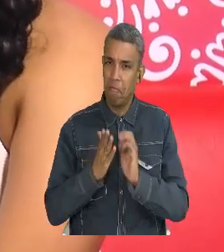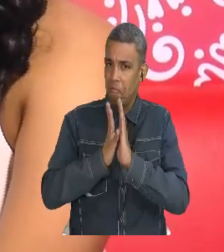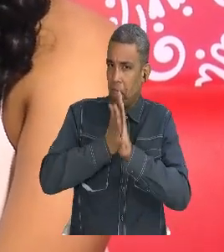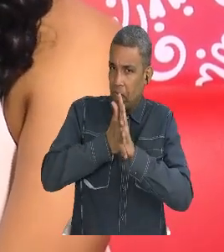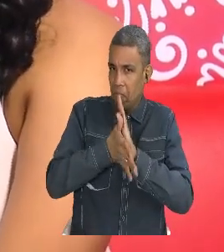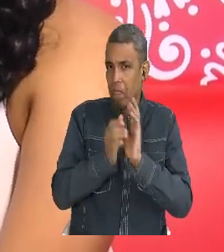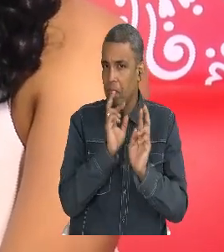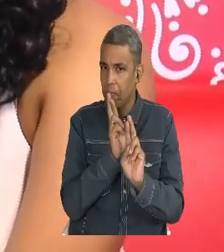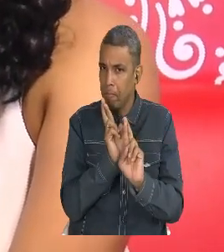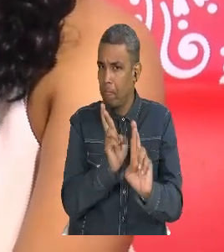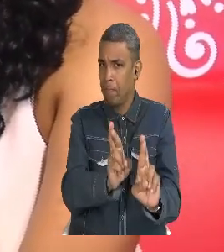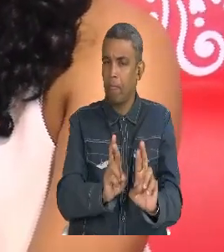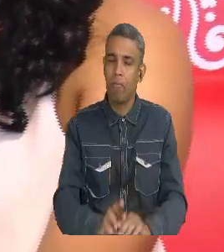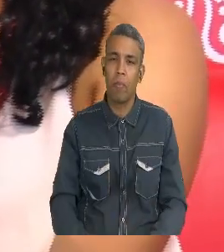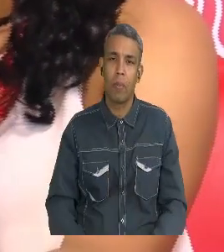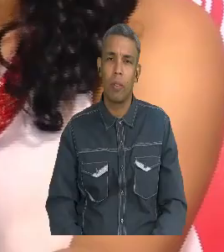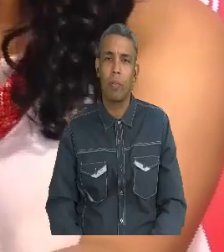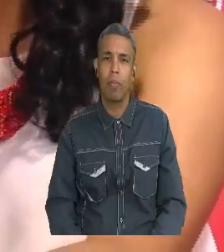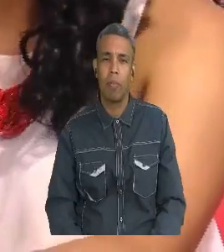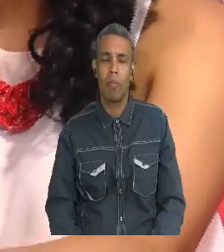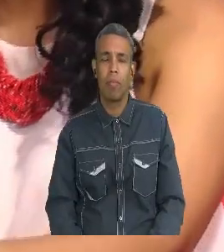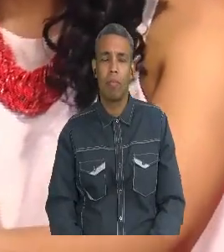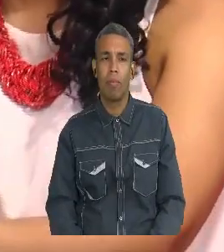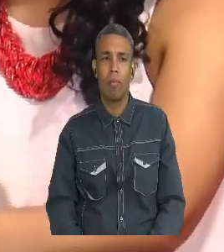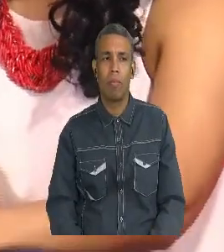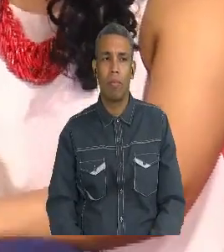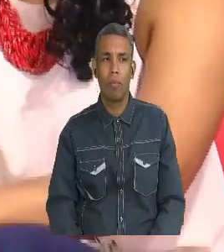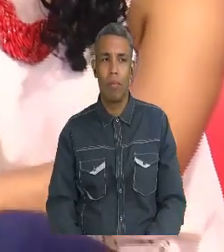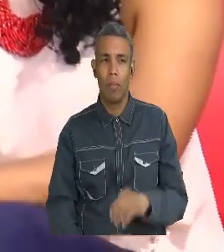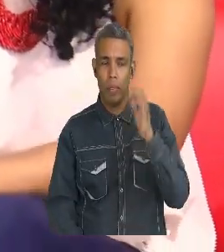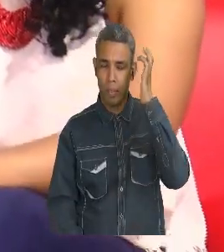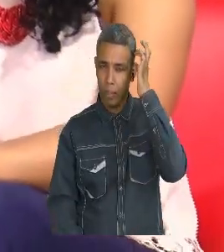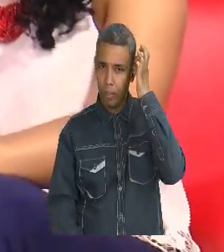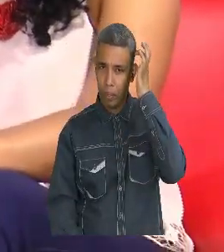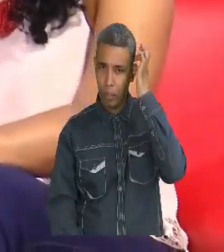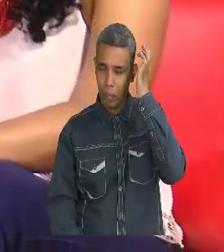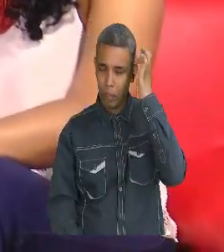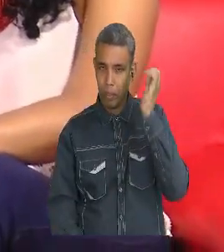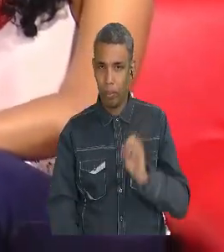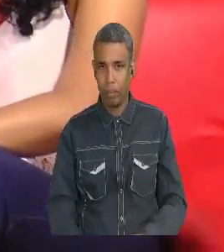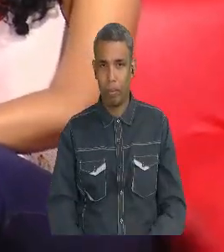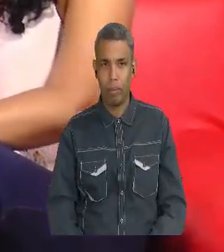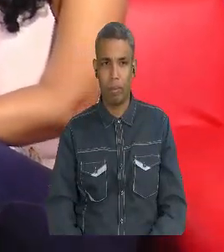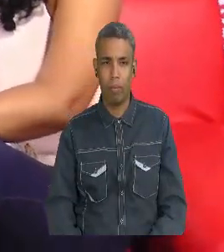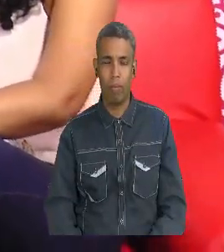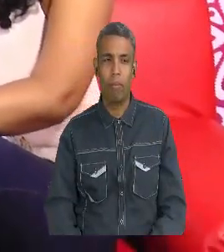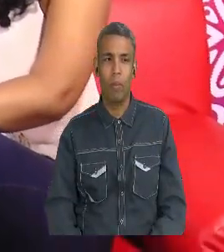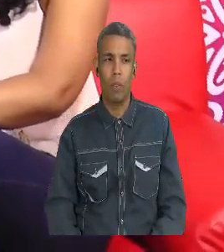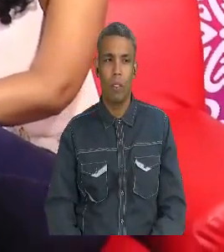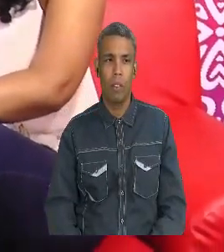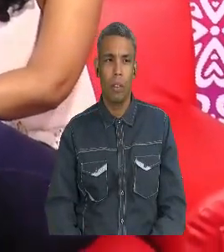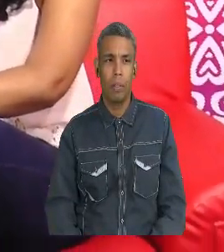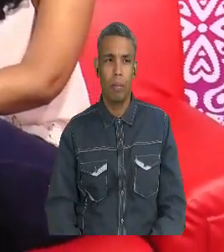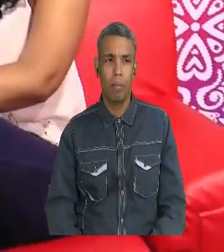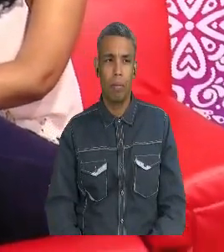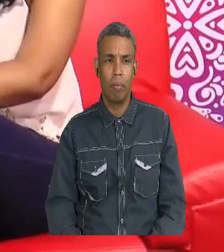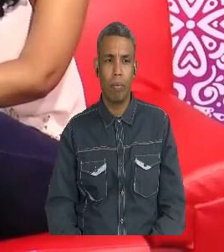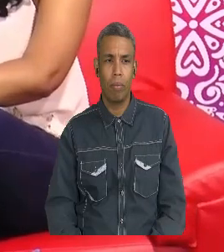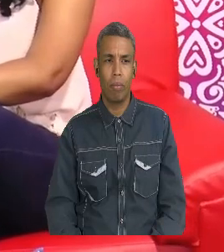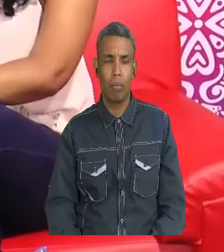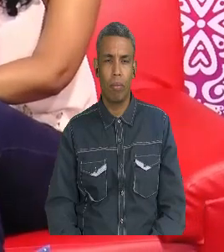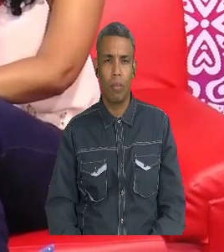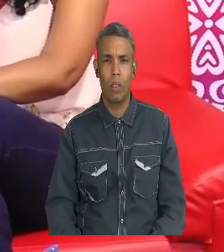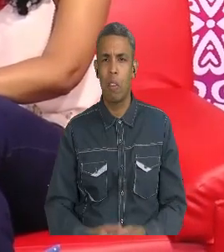gusto lo estaremos resolviendo. Bueno, Andrea, yo quiero comentarle que como siempre nuestros televidentes nos han enviado preguntas y ellos quieren